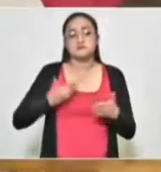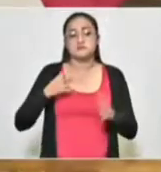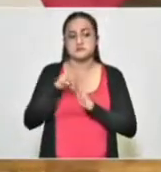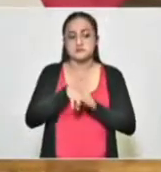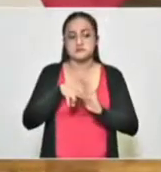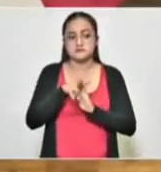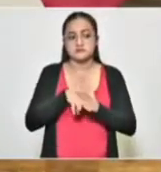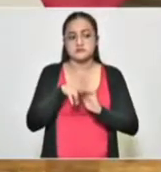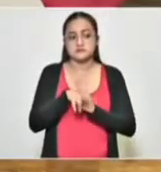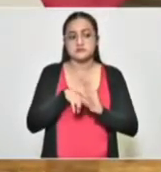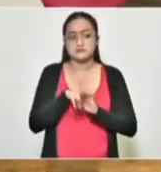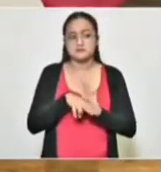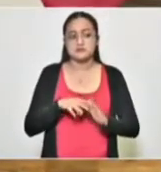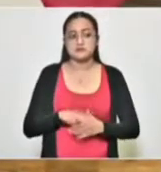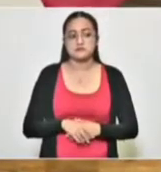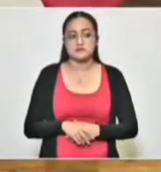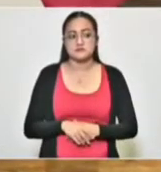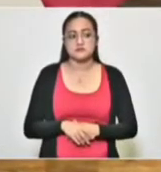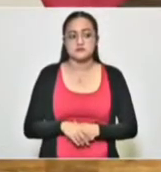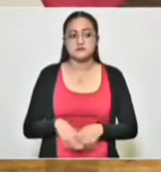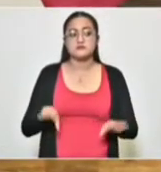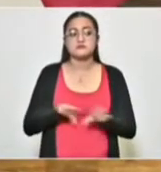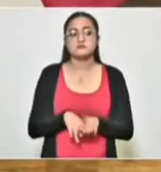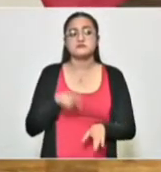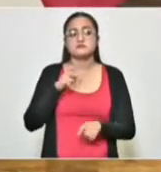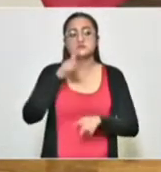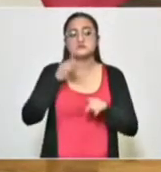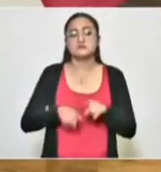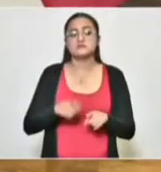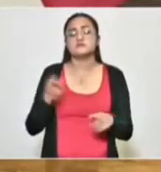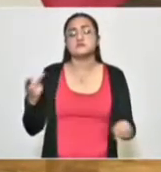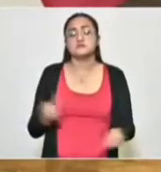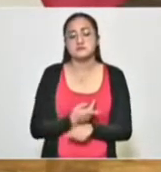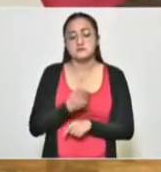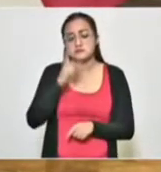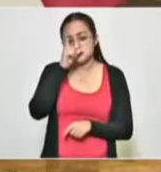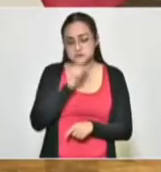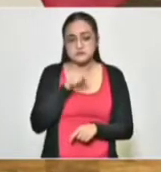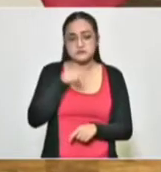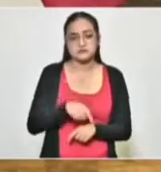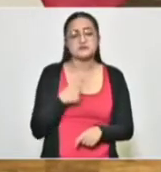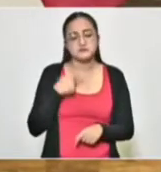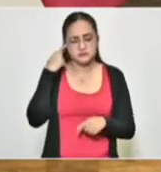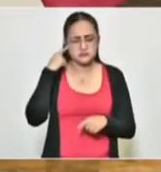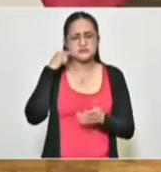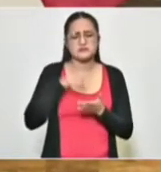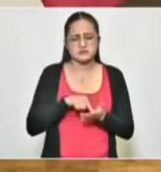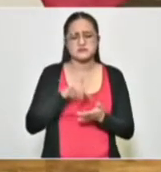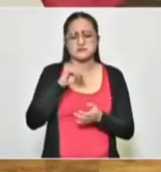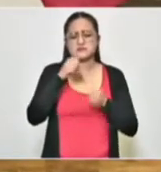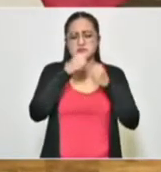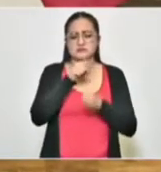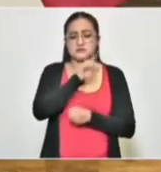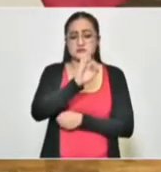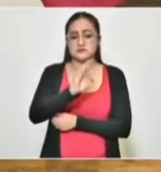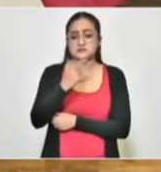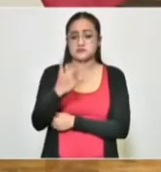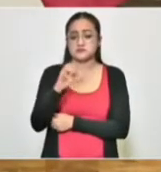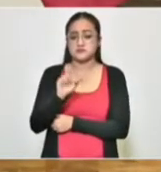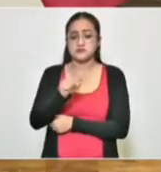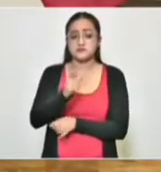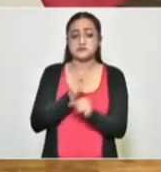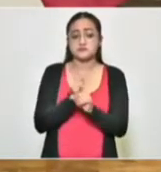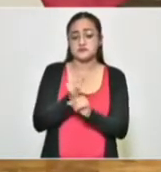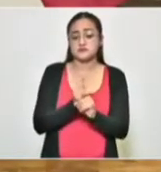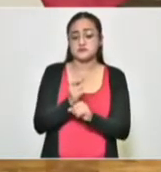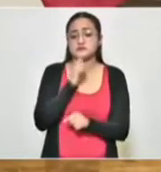video, como de él se desprenden hechos delictivos, yo estoy seguro que la Fiscalía General del Estado va a